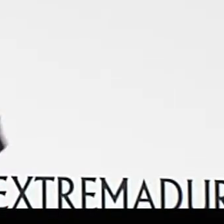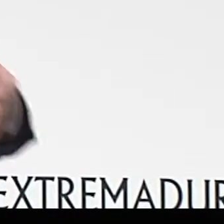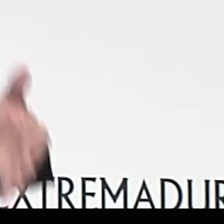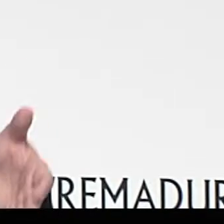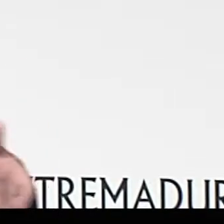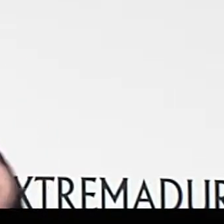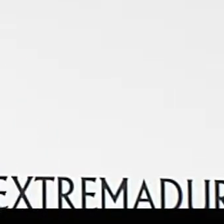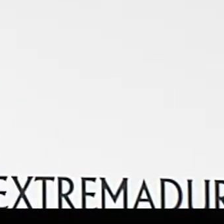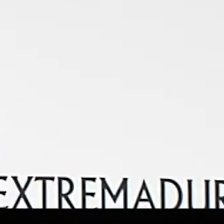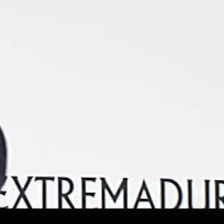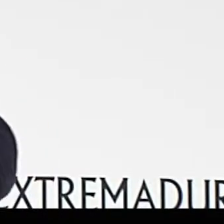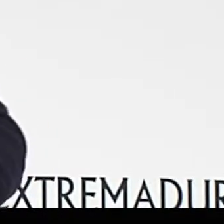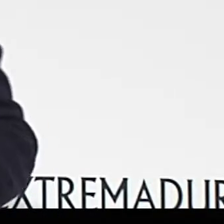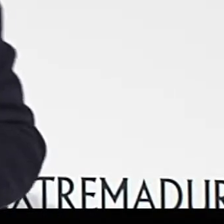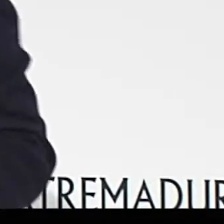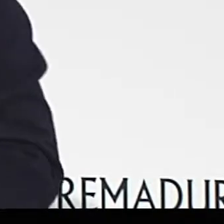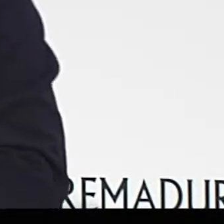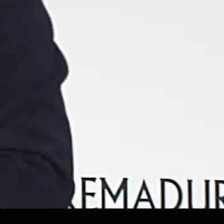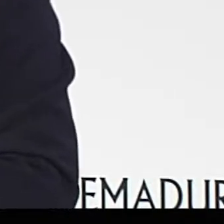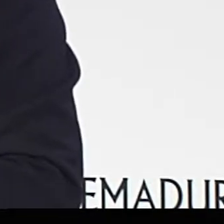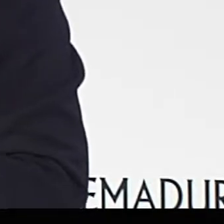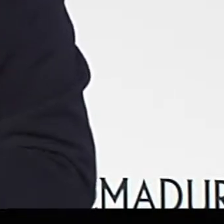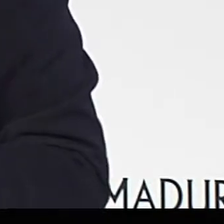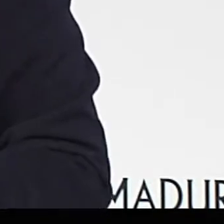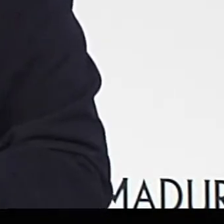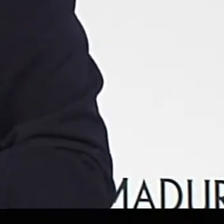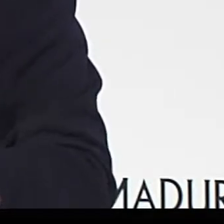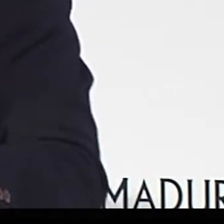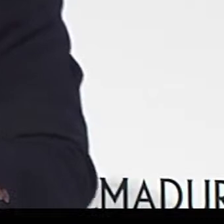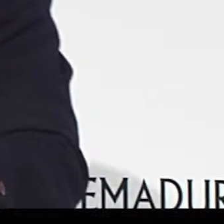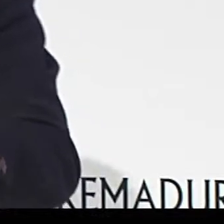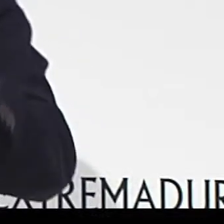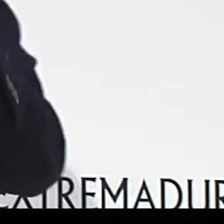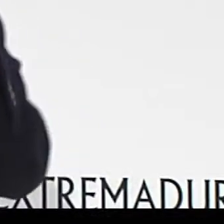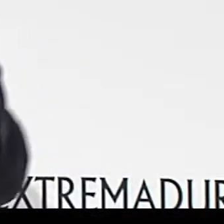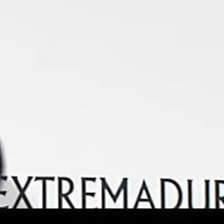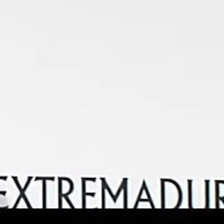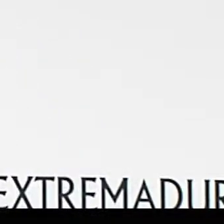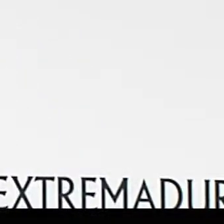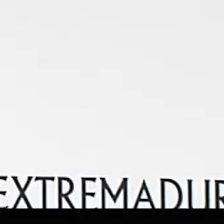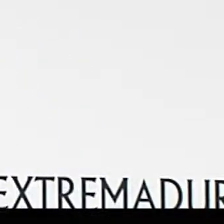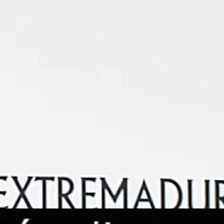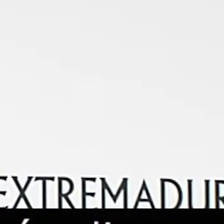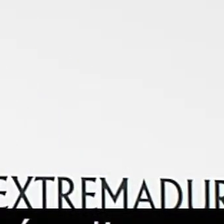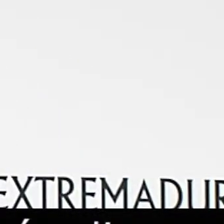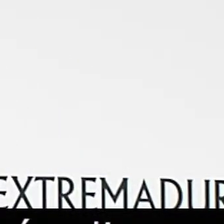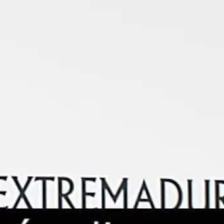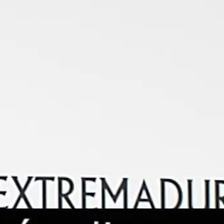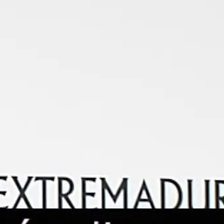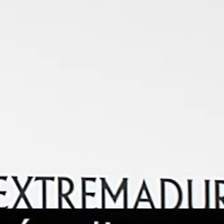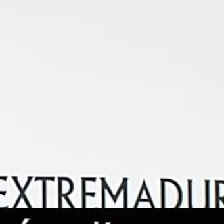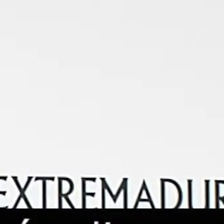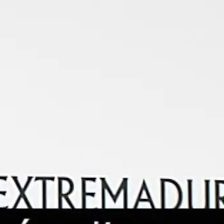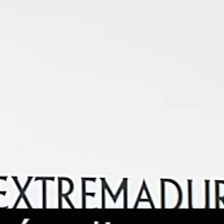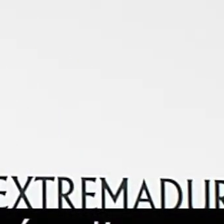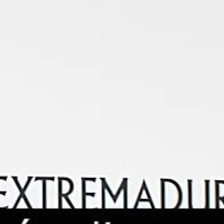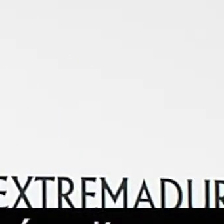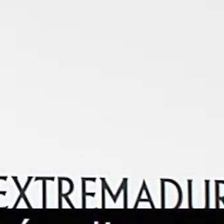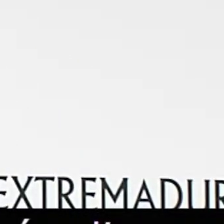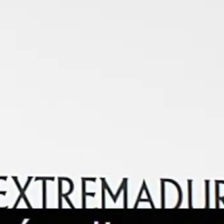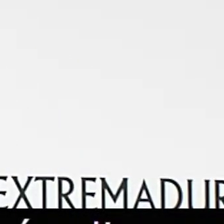euros por vehículo. Las mercancías ligeras serán 250 euros por